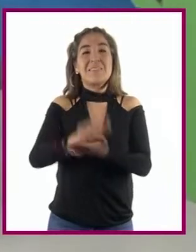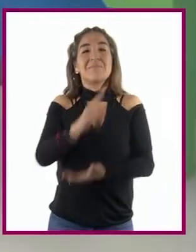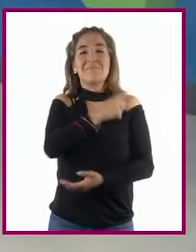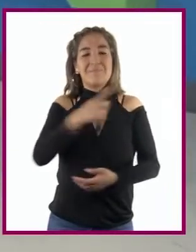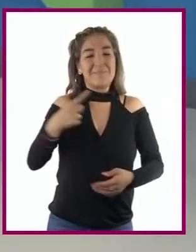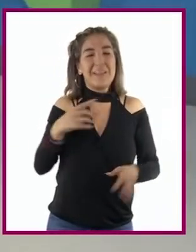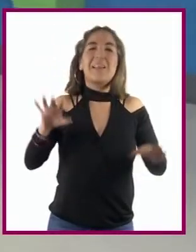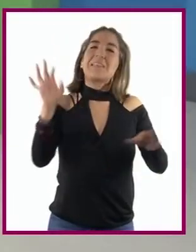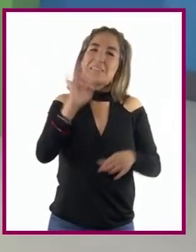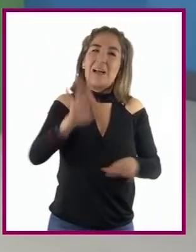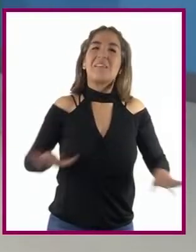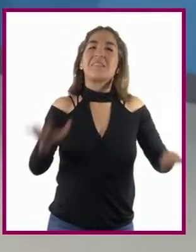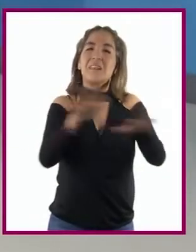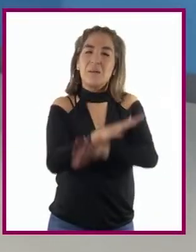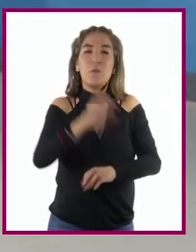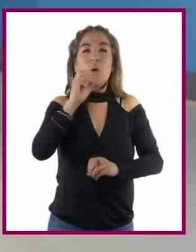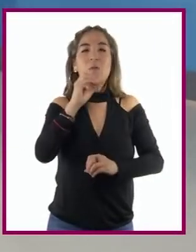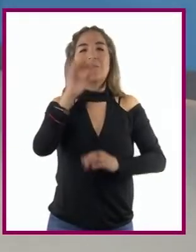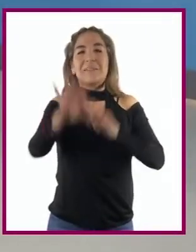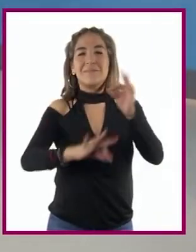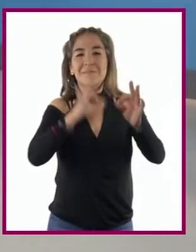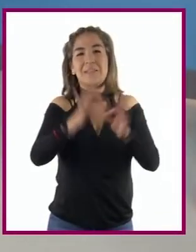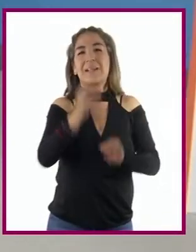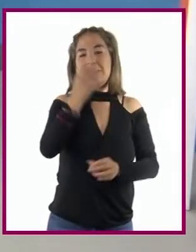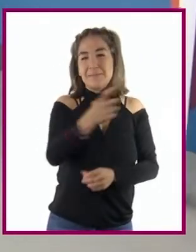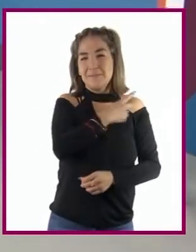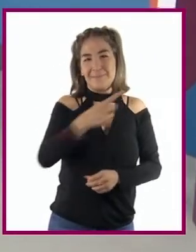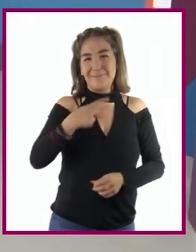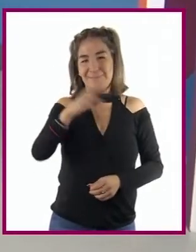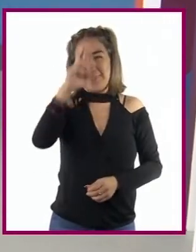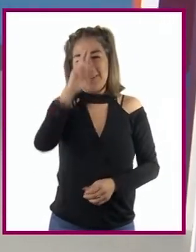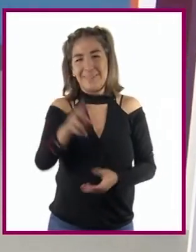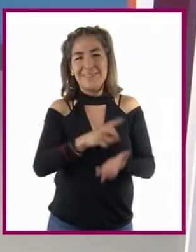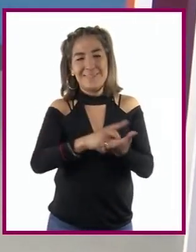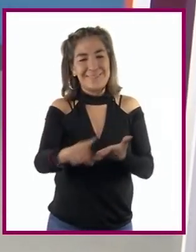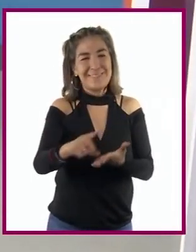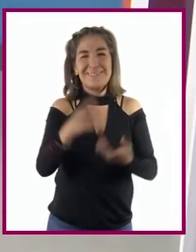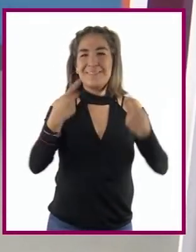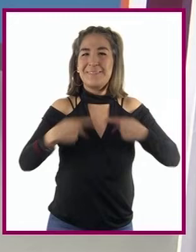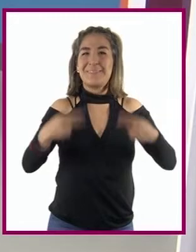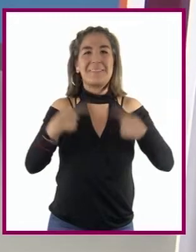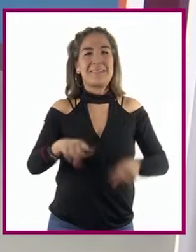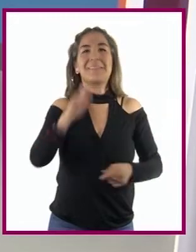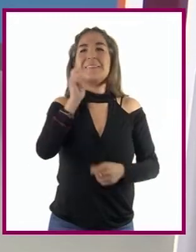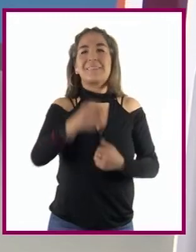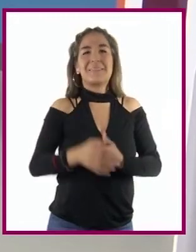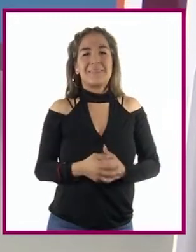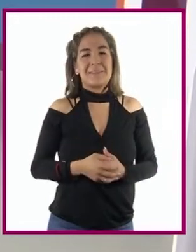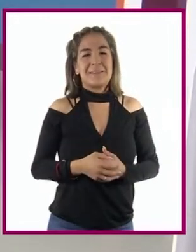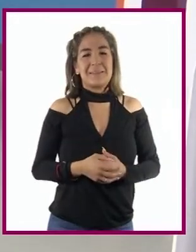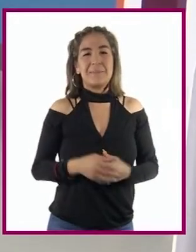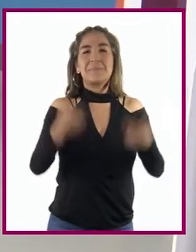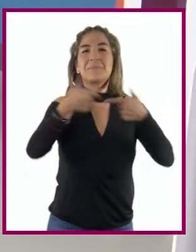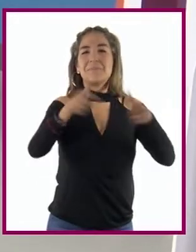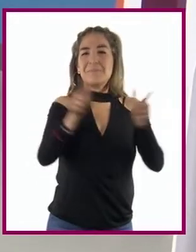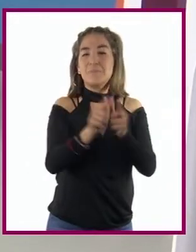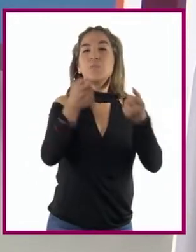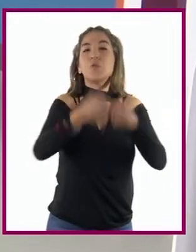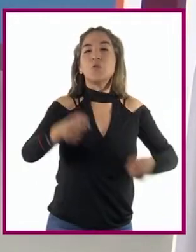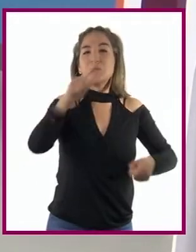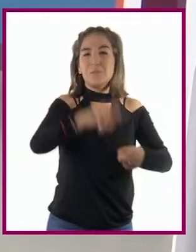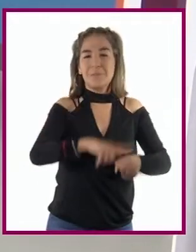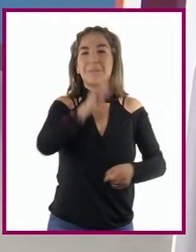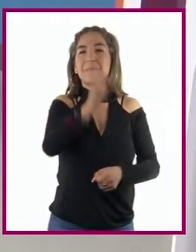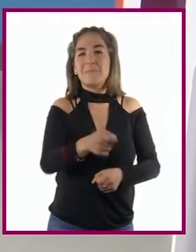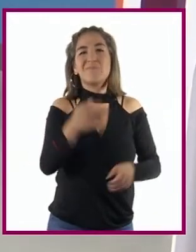ser modificadas o precisadas para respetar los derechos de las personas. Es el caso específico de grupos sociales que